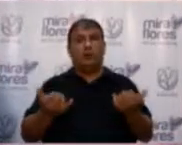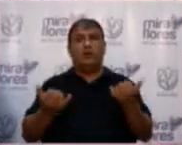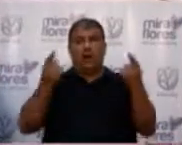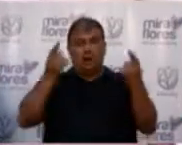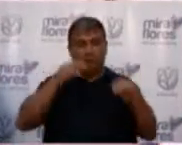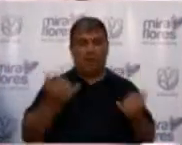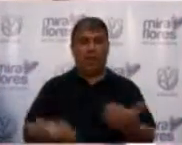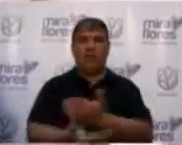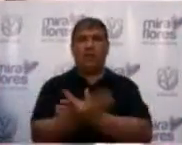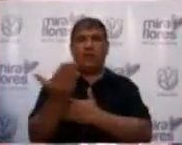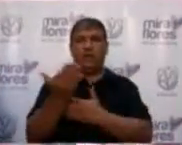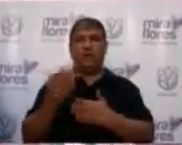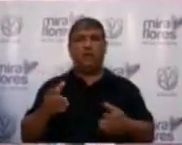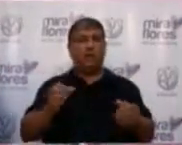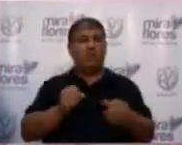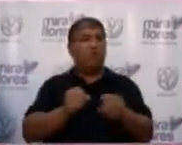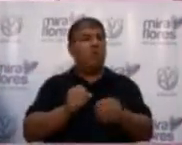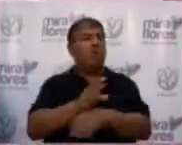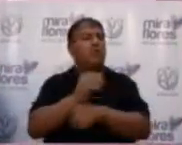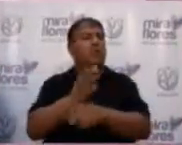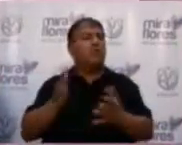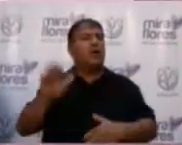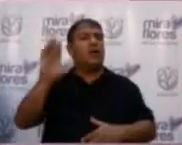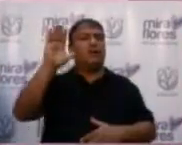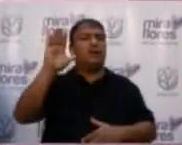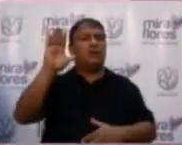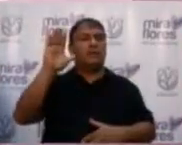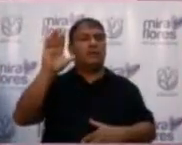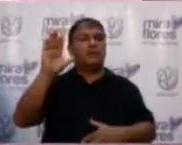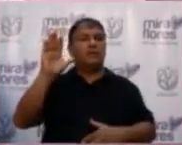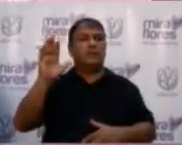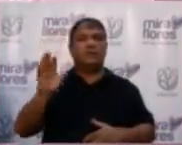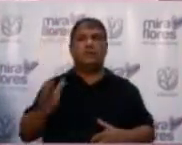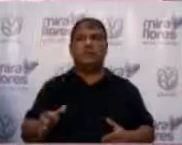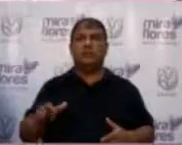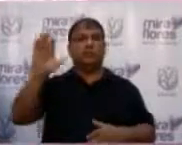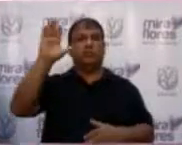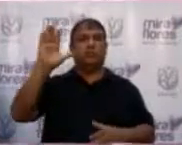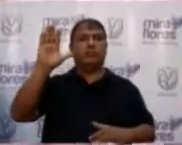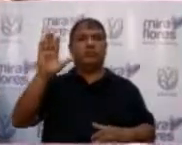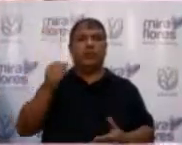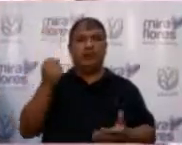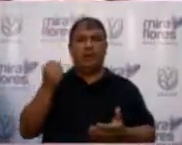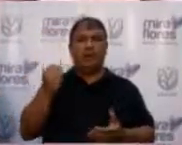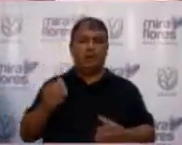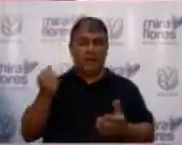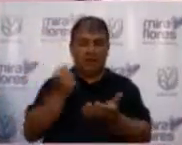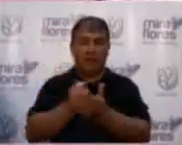mañana. Aquellos miembros del Consejo que estén a favor, sírvanse a expresarlo en señal de conformidad.